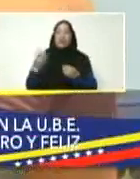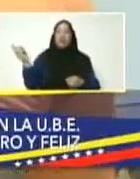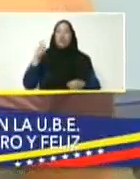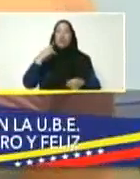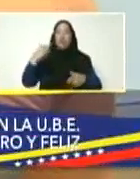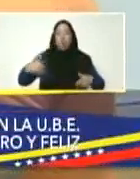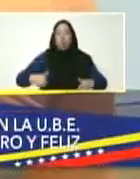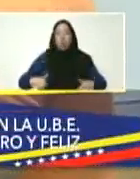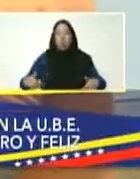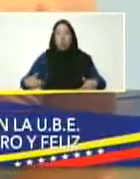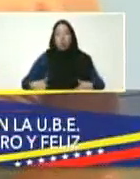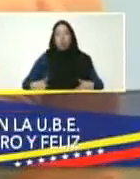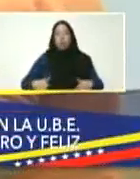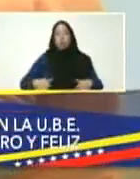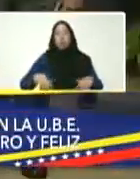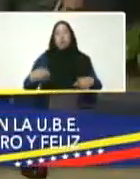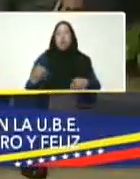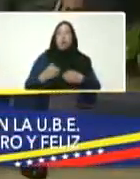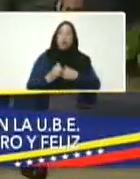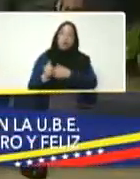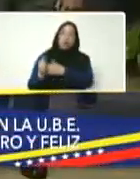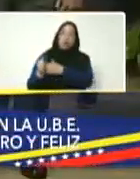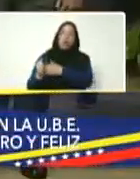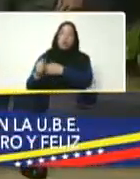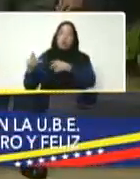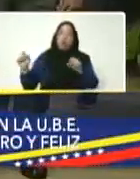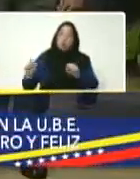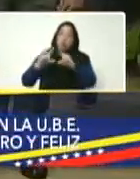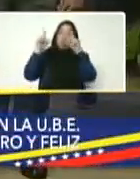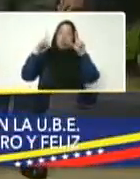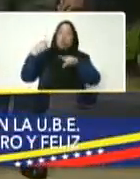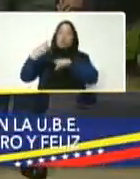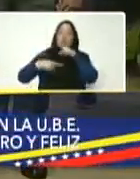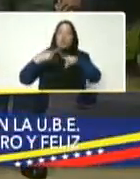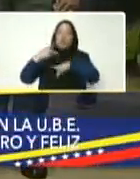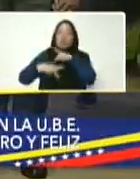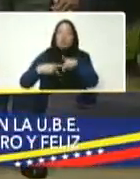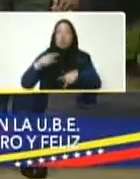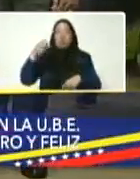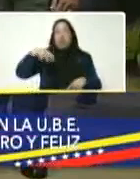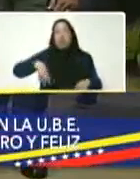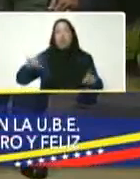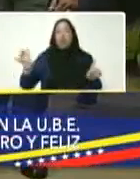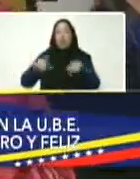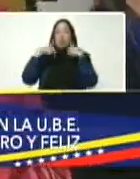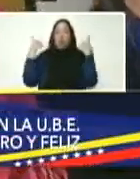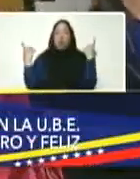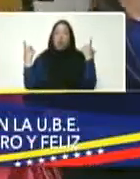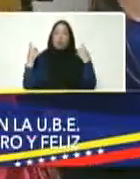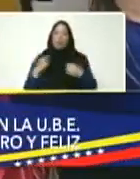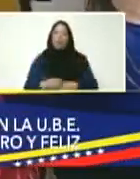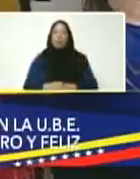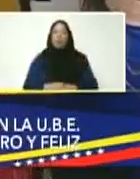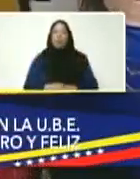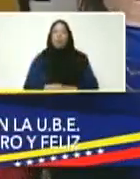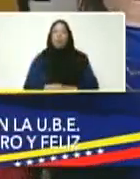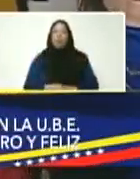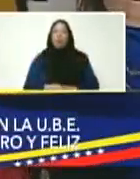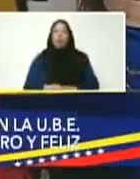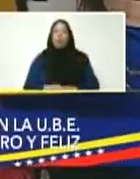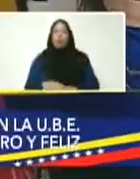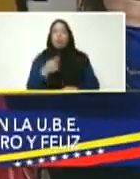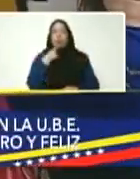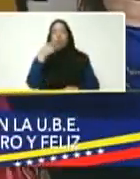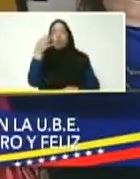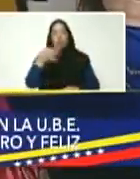gran esfuerzo convocado por usted como líder, nos dé sus impresiones de este proceso de las bricomiles en el estado de La Guaira. Bueno, mi comandante presidente, de verdad